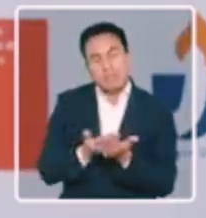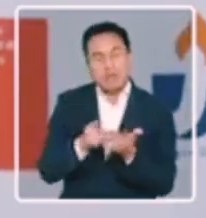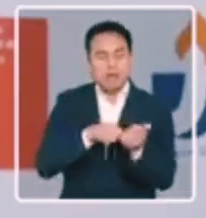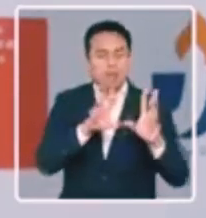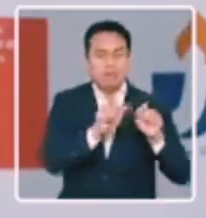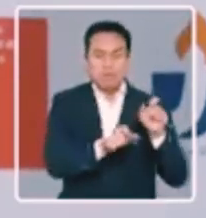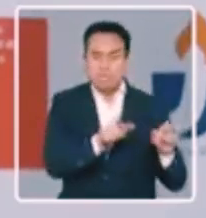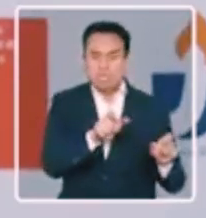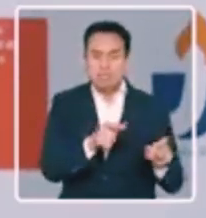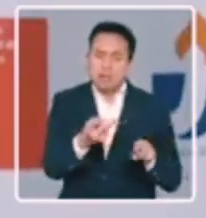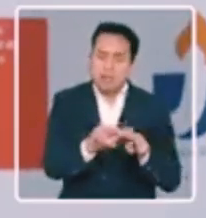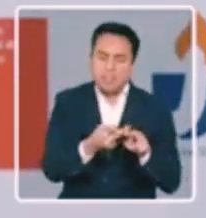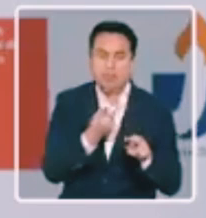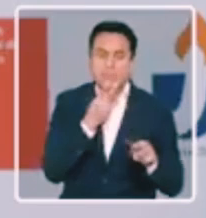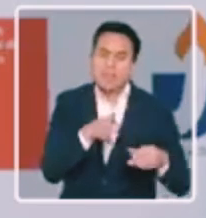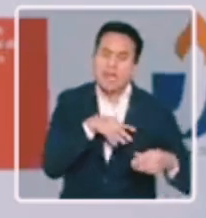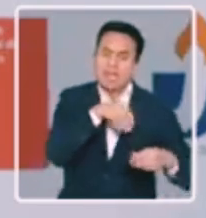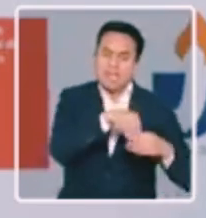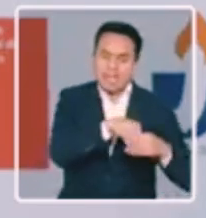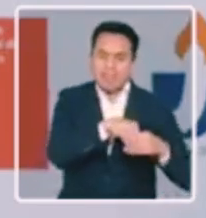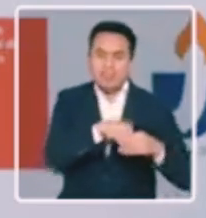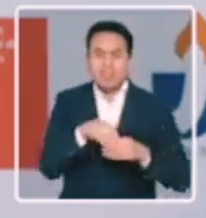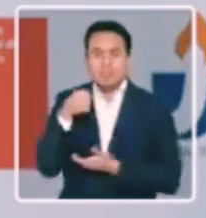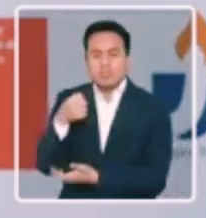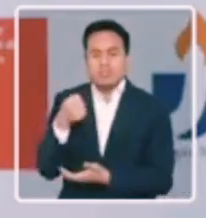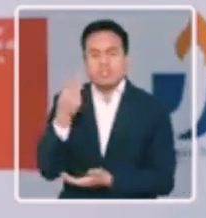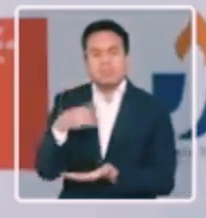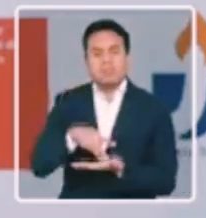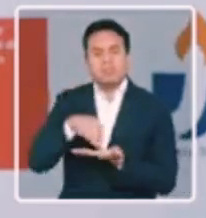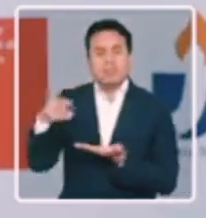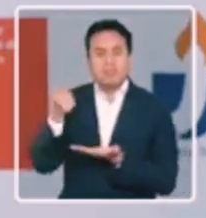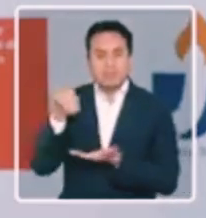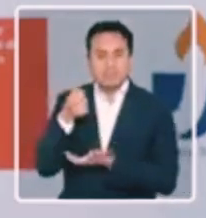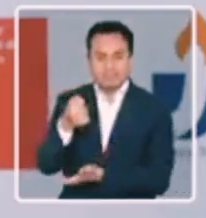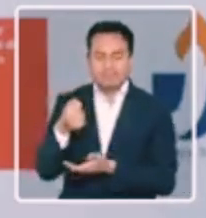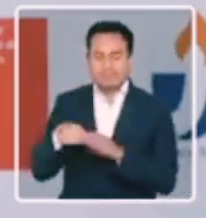actualmente arriendan O viven allegada y que es una inversión de más de 3000 millones de